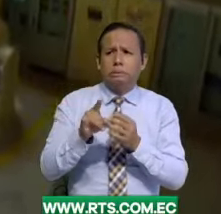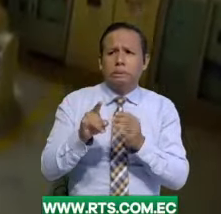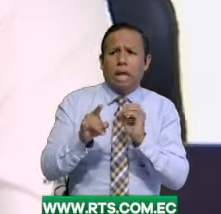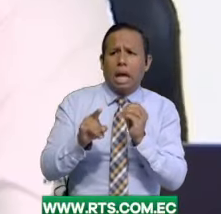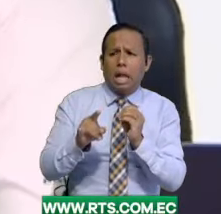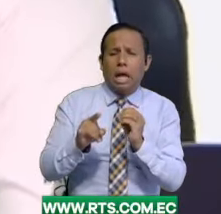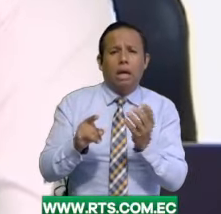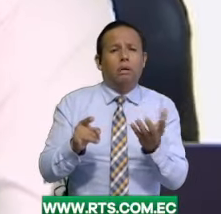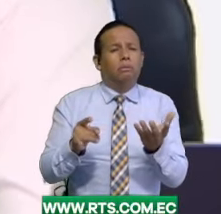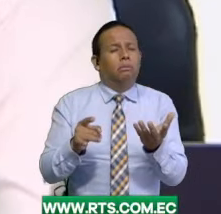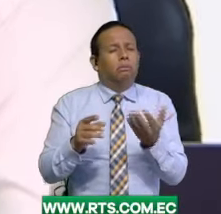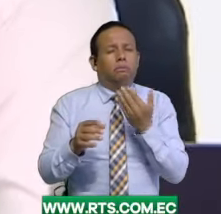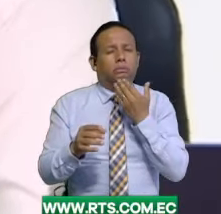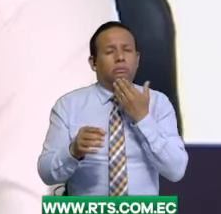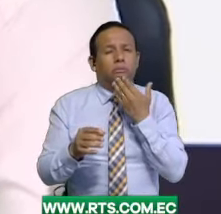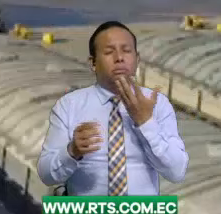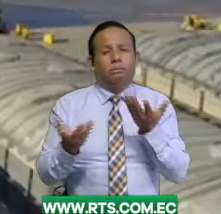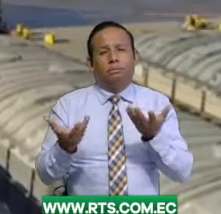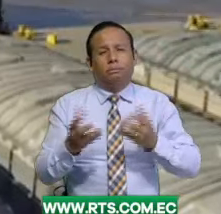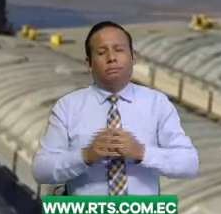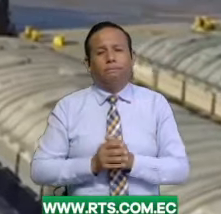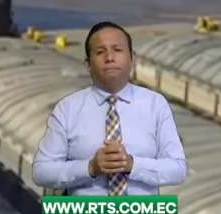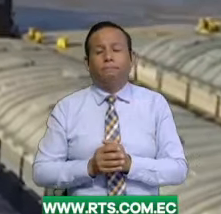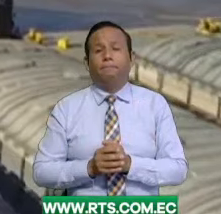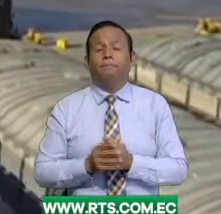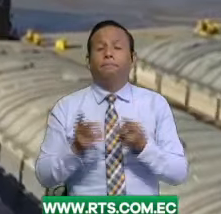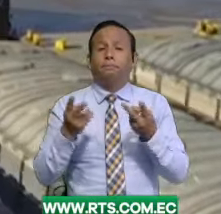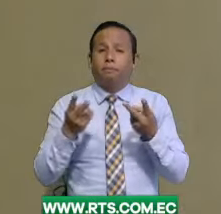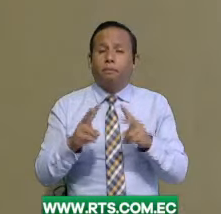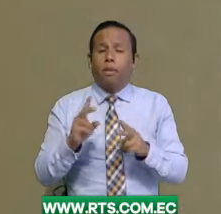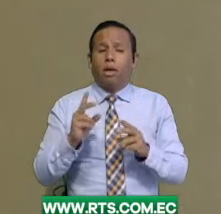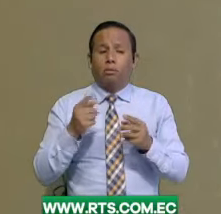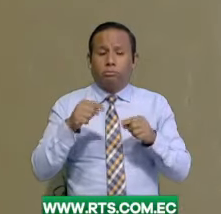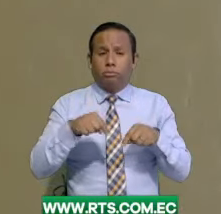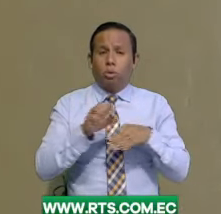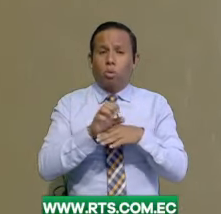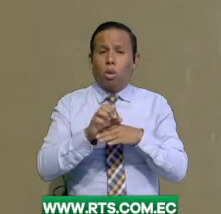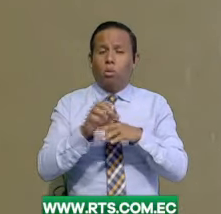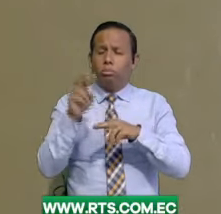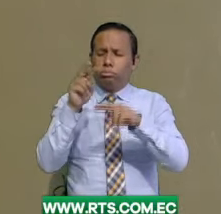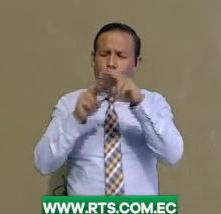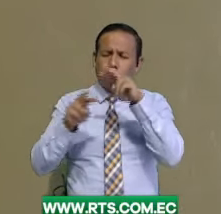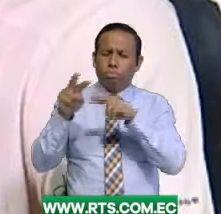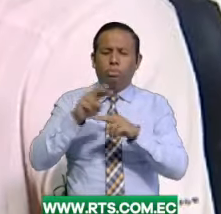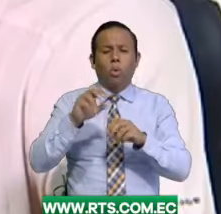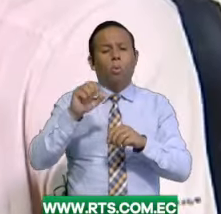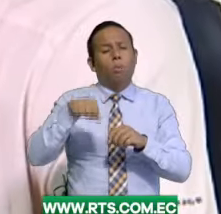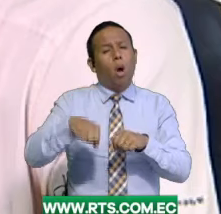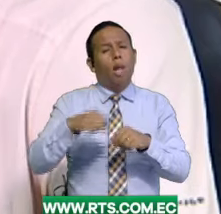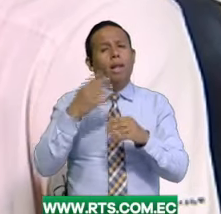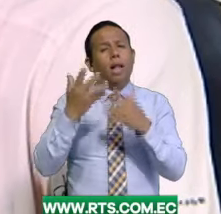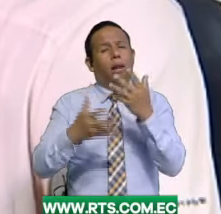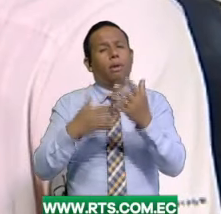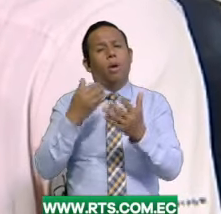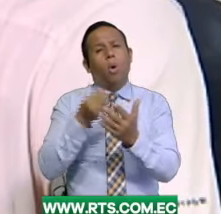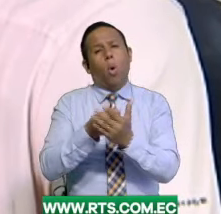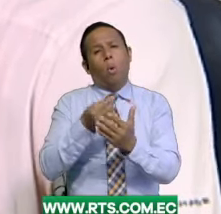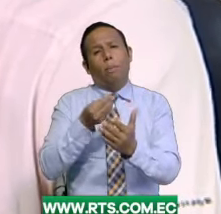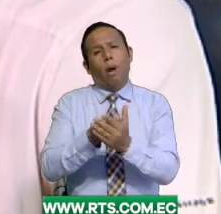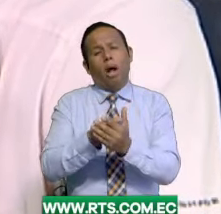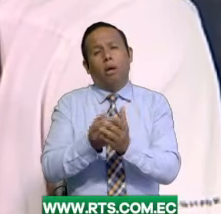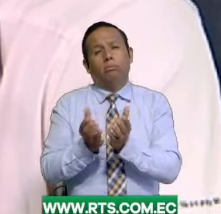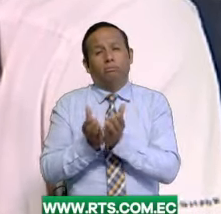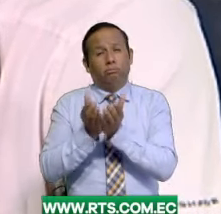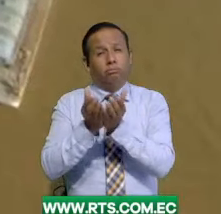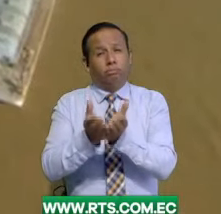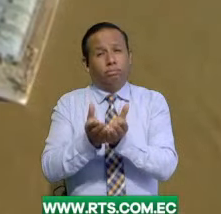recién el proveedor va a ver a quién comprarle los equipos. Asimismo, se está analizando la compra de una barcaza. Pero es muy probable que terminemos con el alquiler de